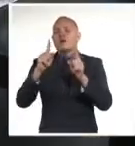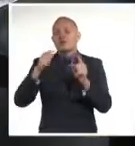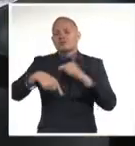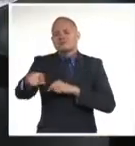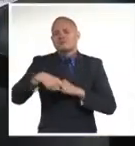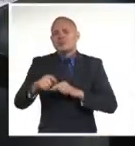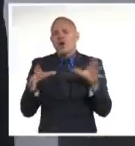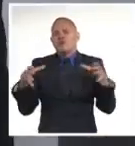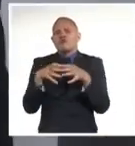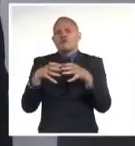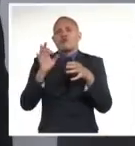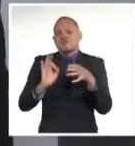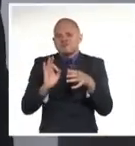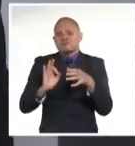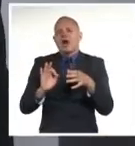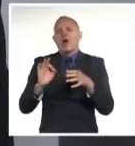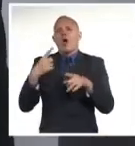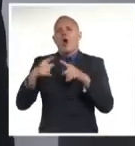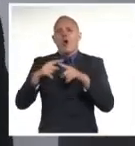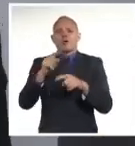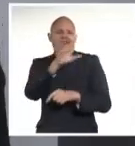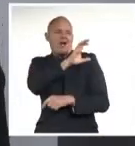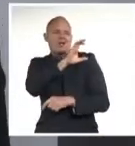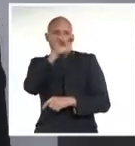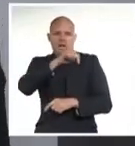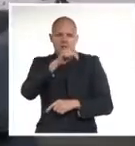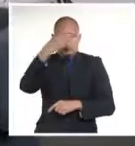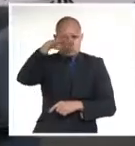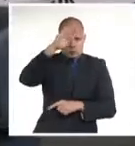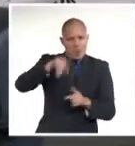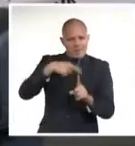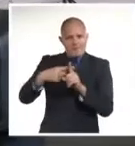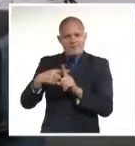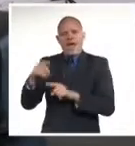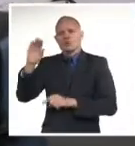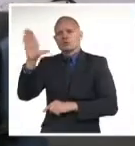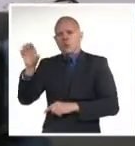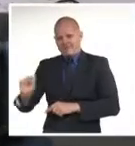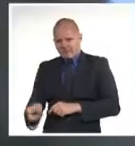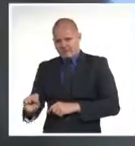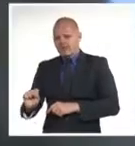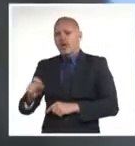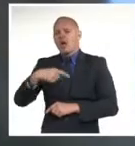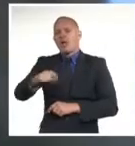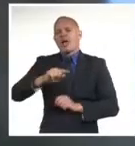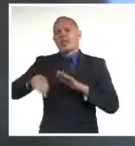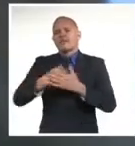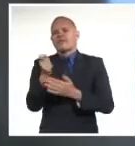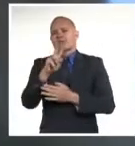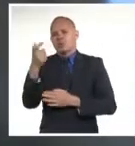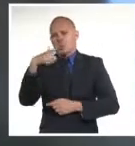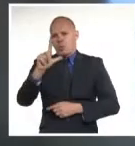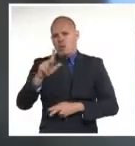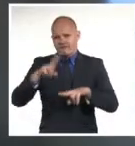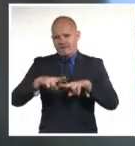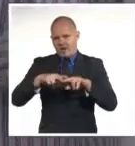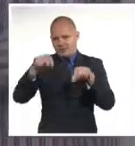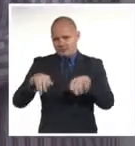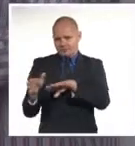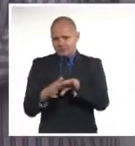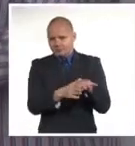Mecanismo Consultivo Conjunto Intercancillerías Cuba-Sudáfrica, que se celebrará el próximo 21 de julio en La Habana. De igual